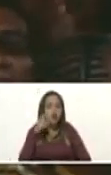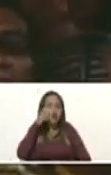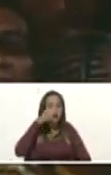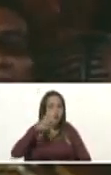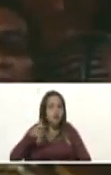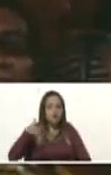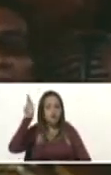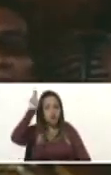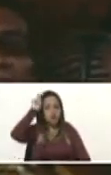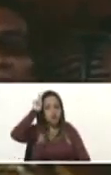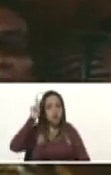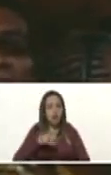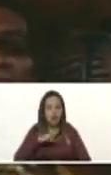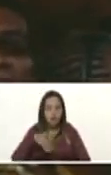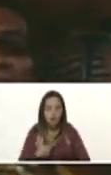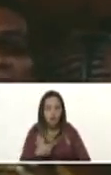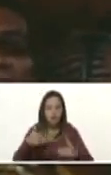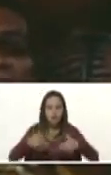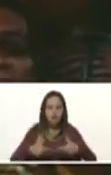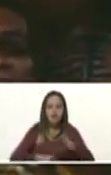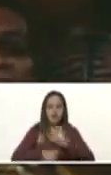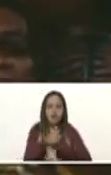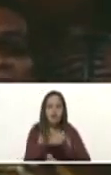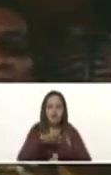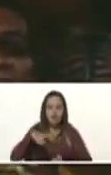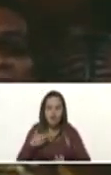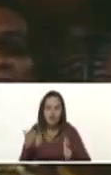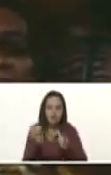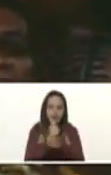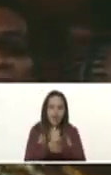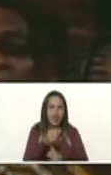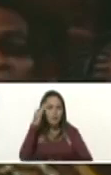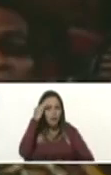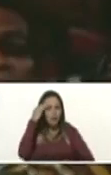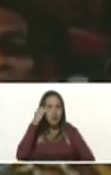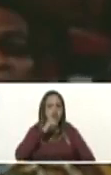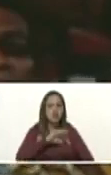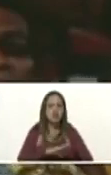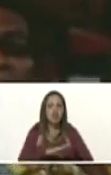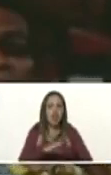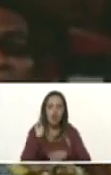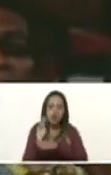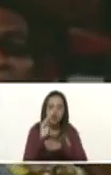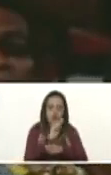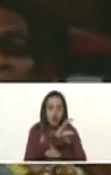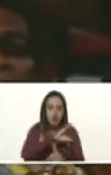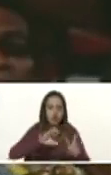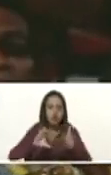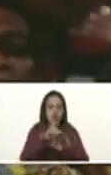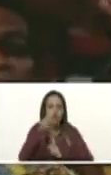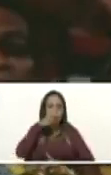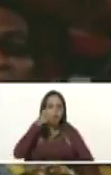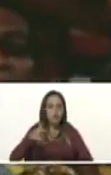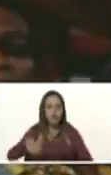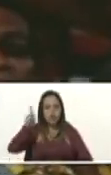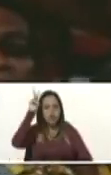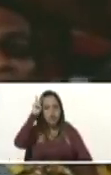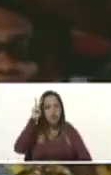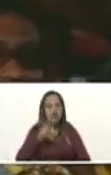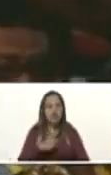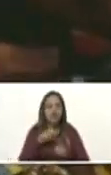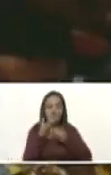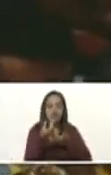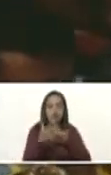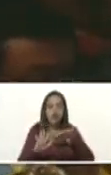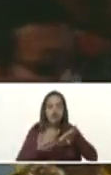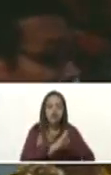originarios a redoblar esfuerzos por el rescate de la memoria histórica, la preservación de las culturas de los pueblos originarios y la divulgación